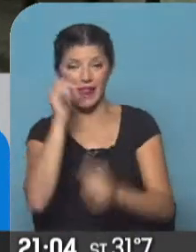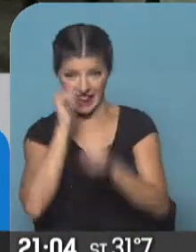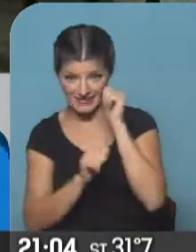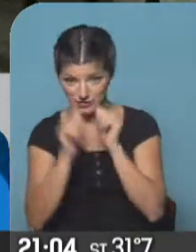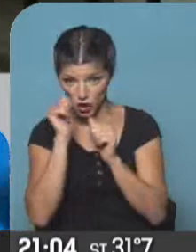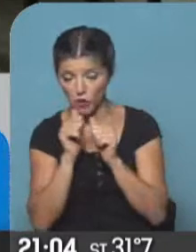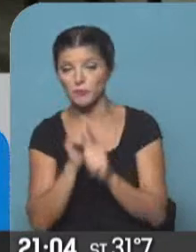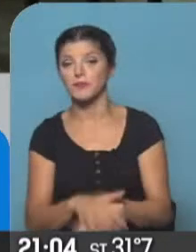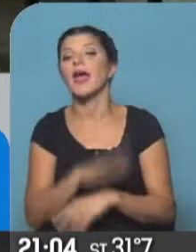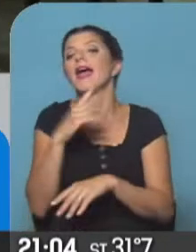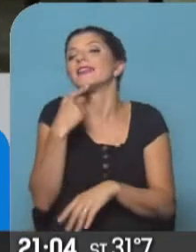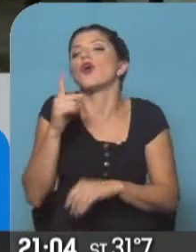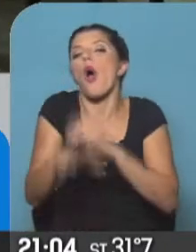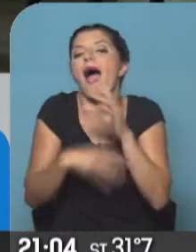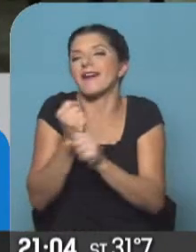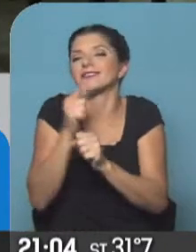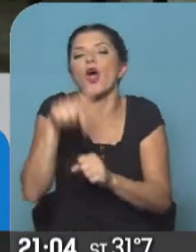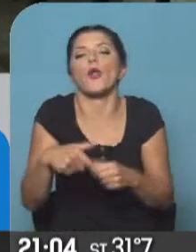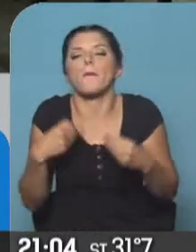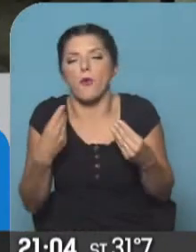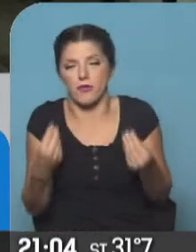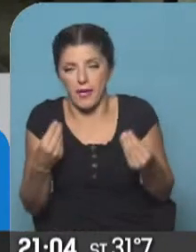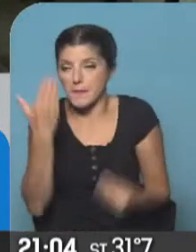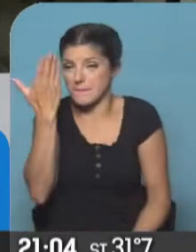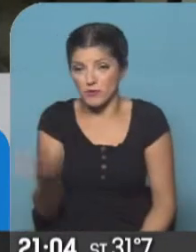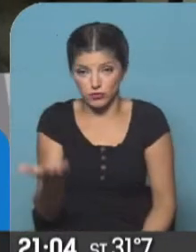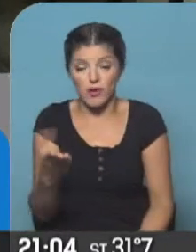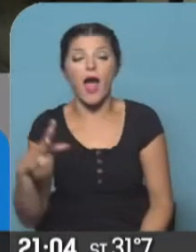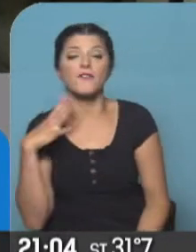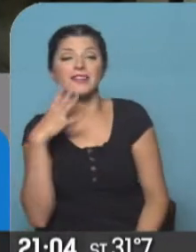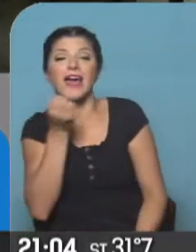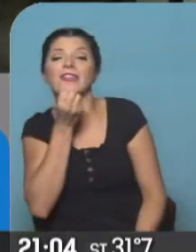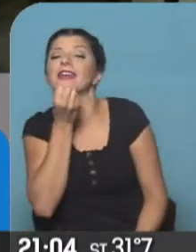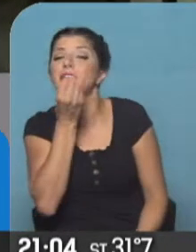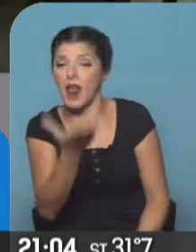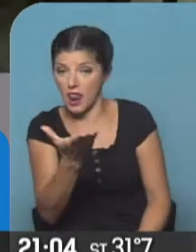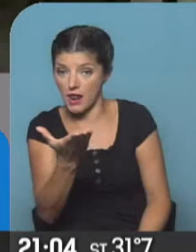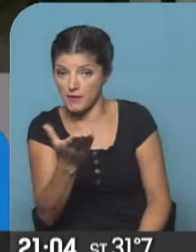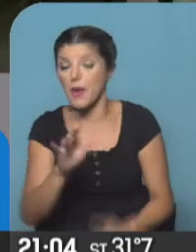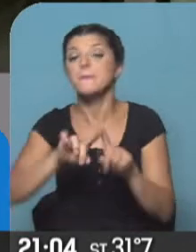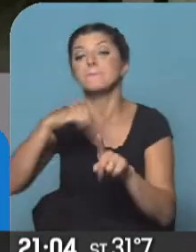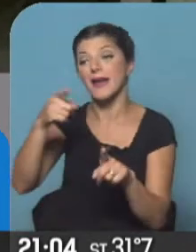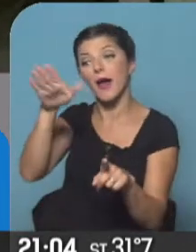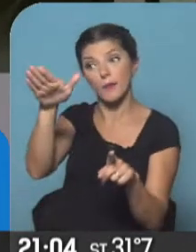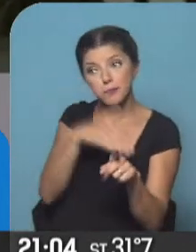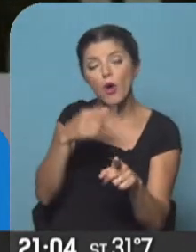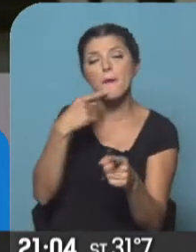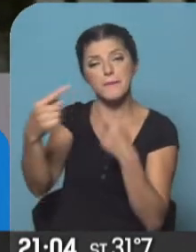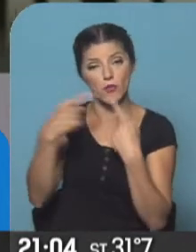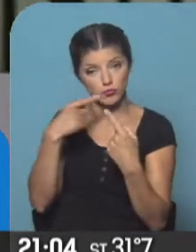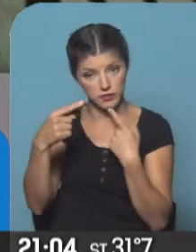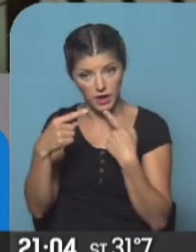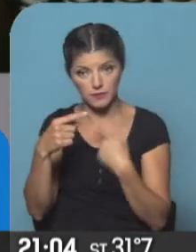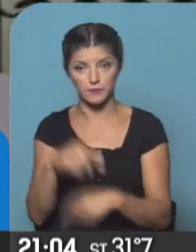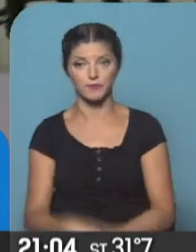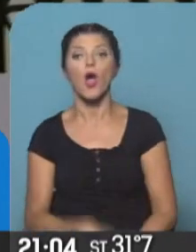momento porque esta persona todavía no declaró si mañana se le va a tomar indagatoria se encuentra detenida